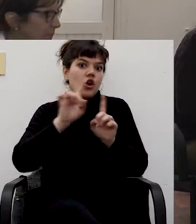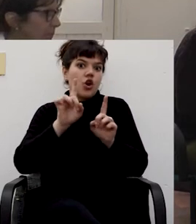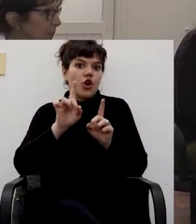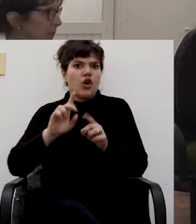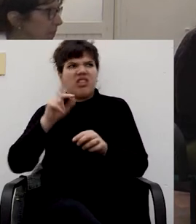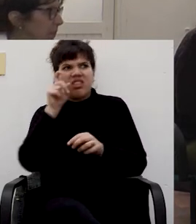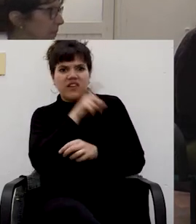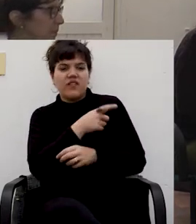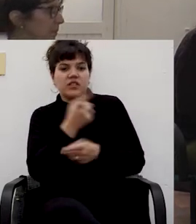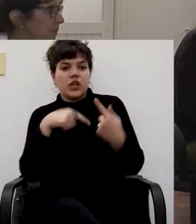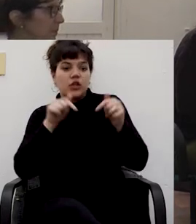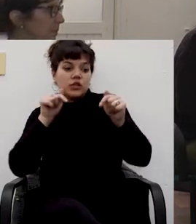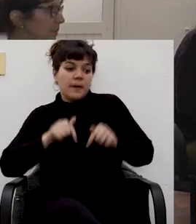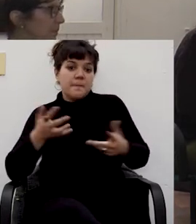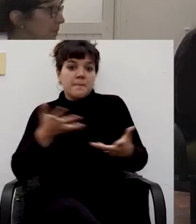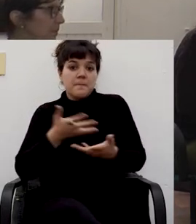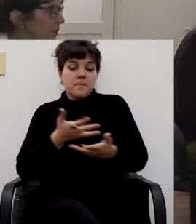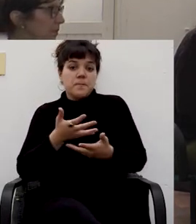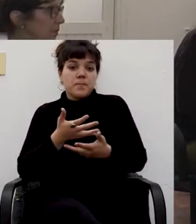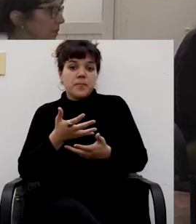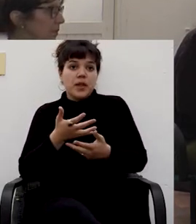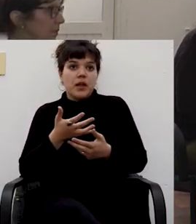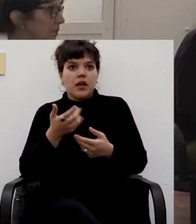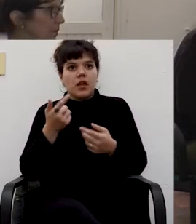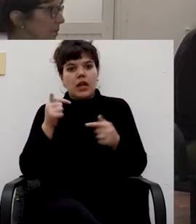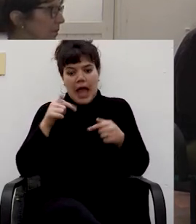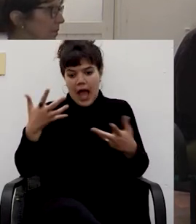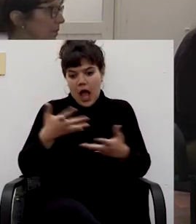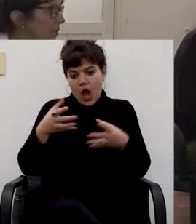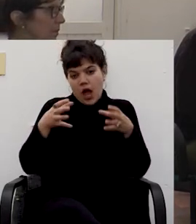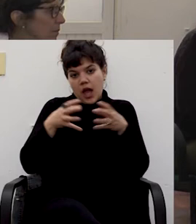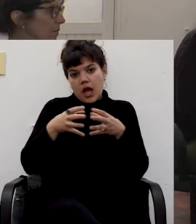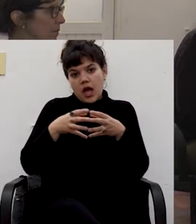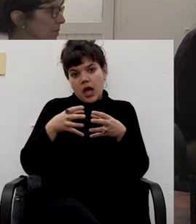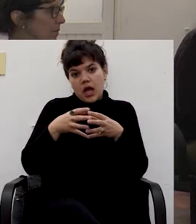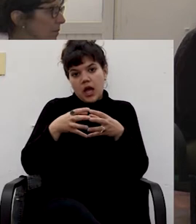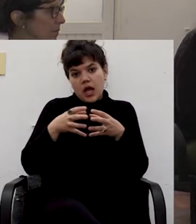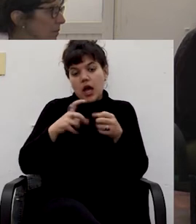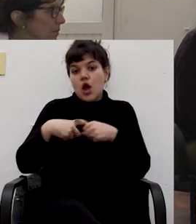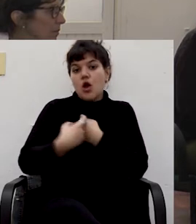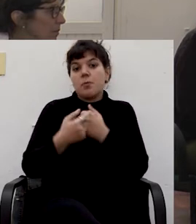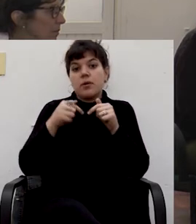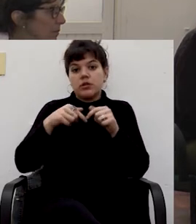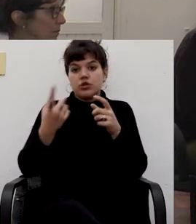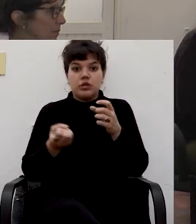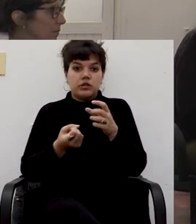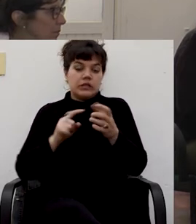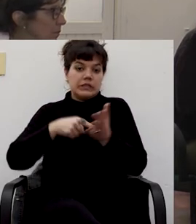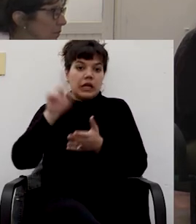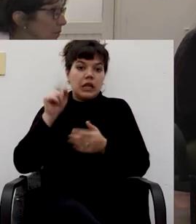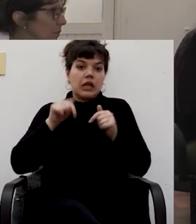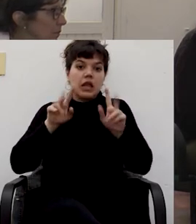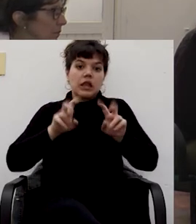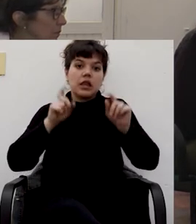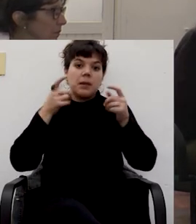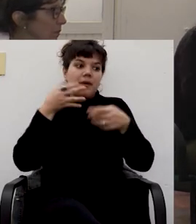año, bueno, esto se han ido conformando los distintos. Bueno, en este momento existe una comisión central que depende del Prorrectorado